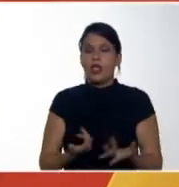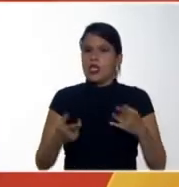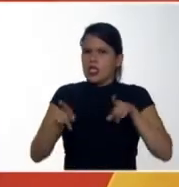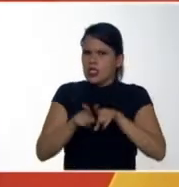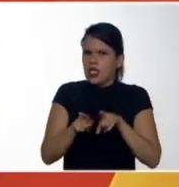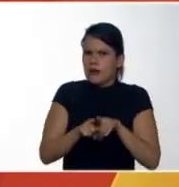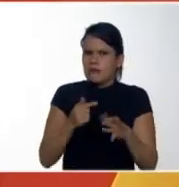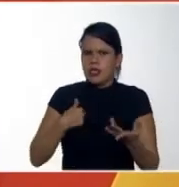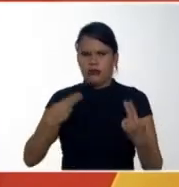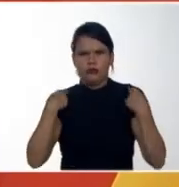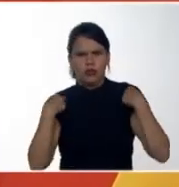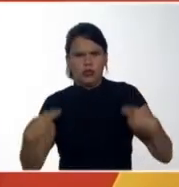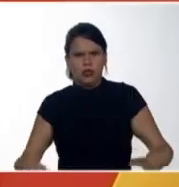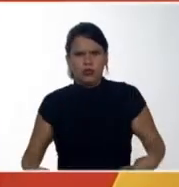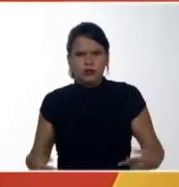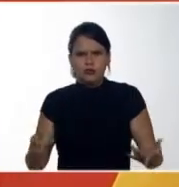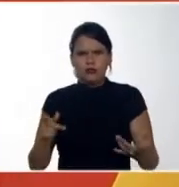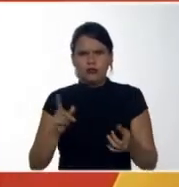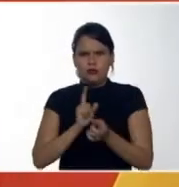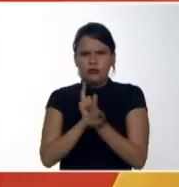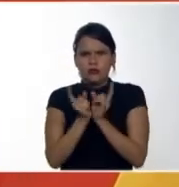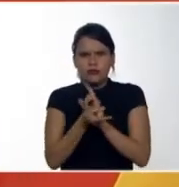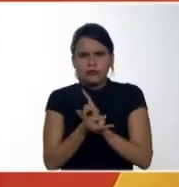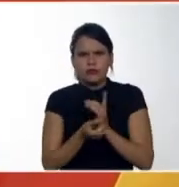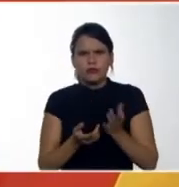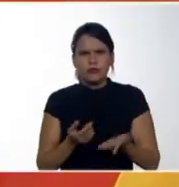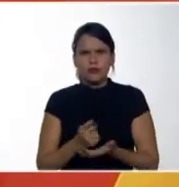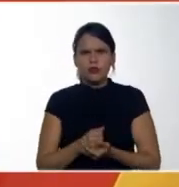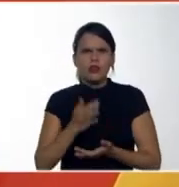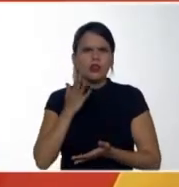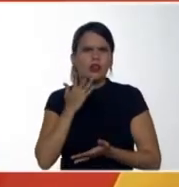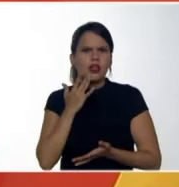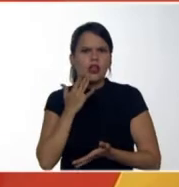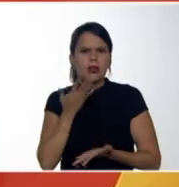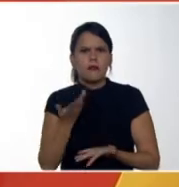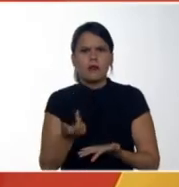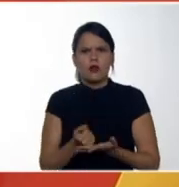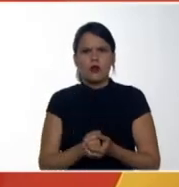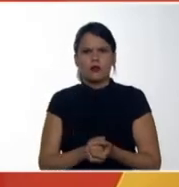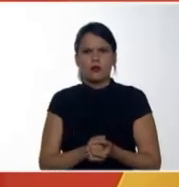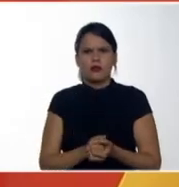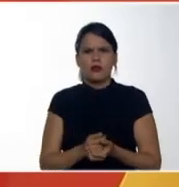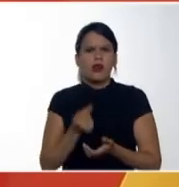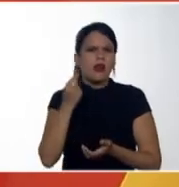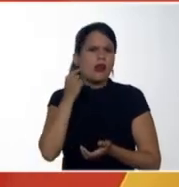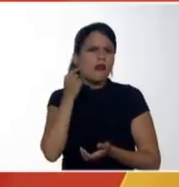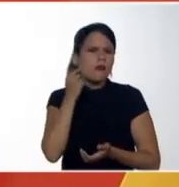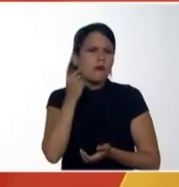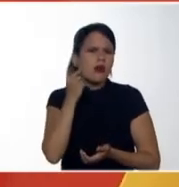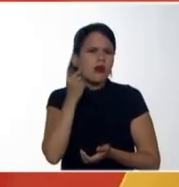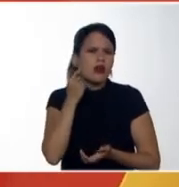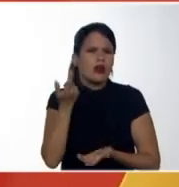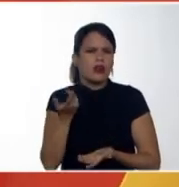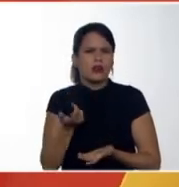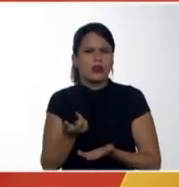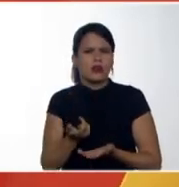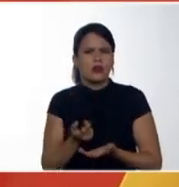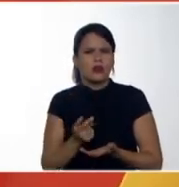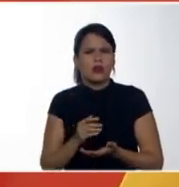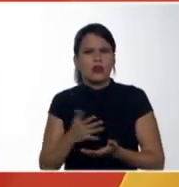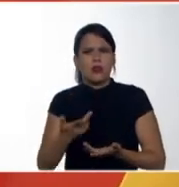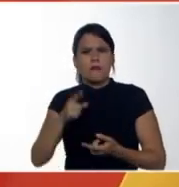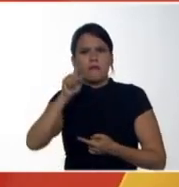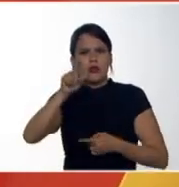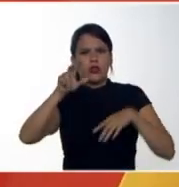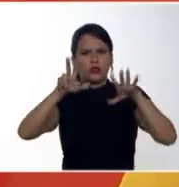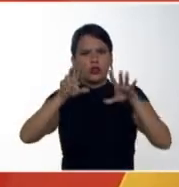También el ser humano ha cambiado lo que son, por ejemplo, las cordales. Así es. La mayoría. ¿Cuándo en